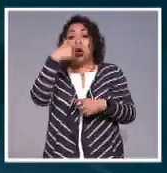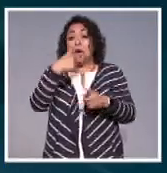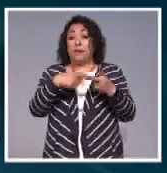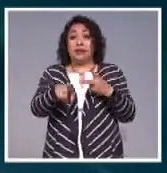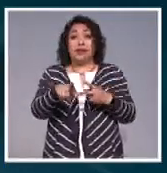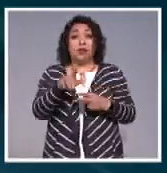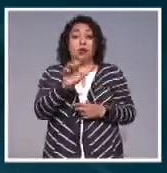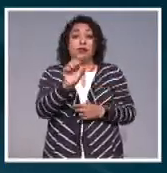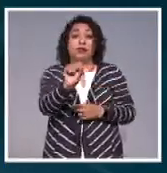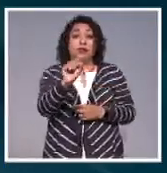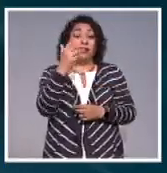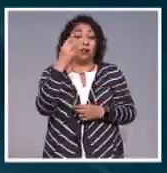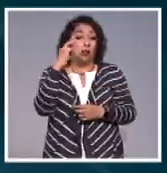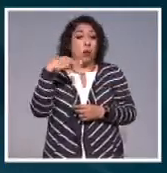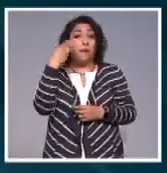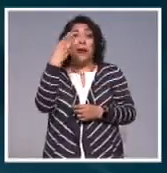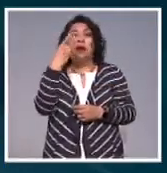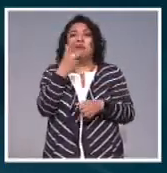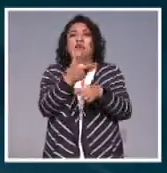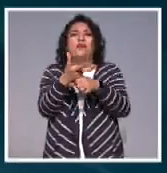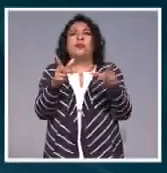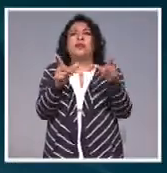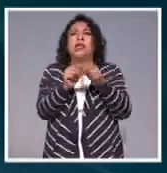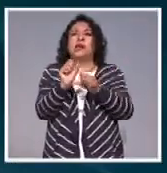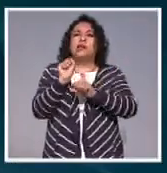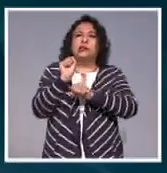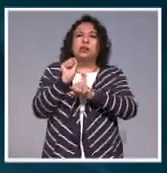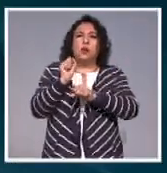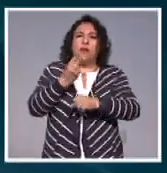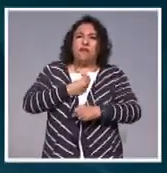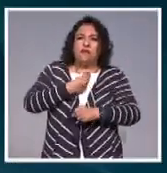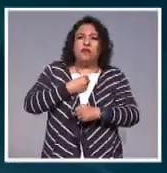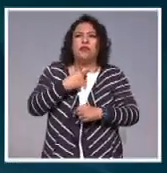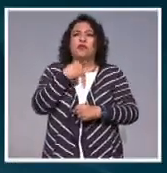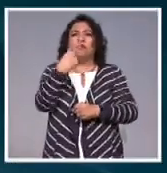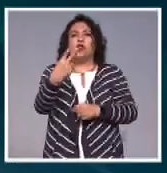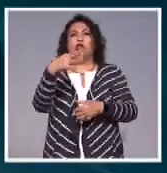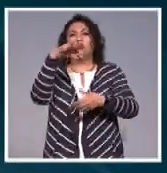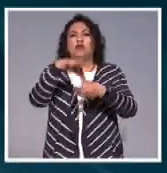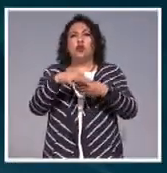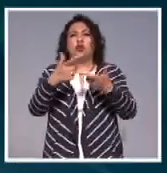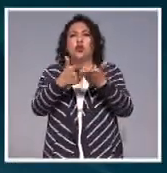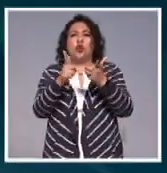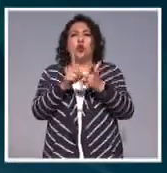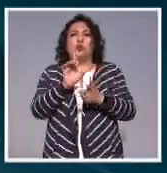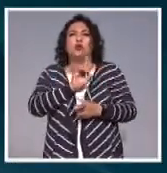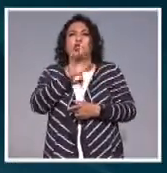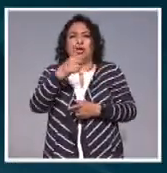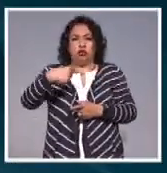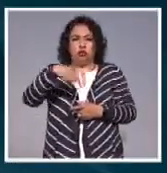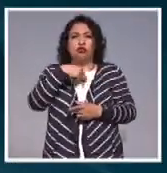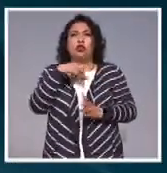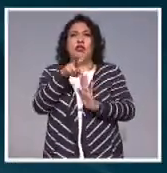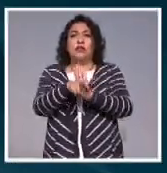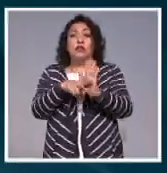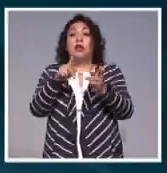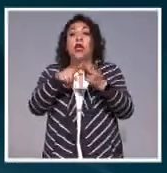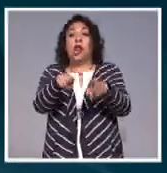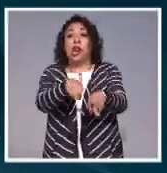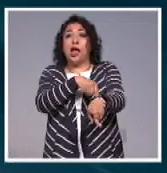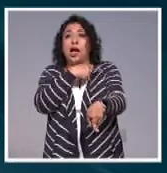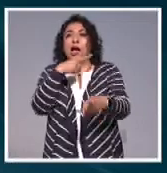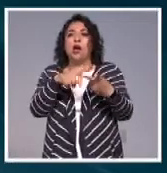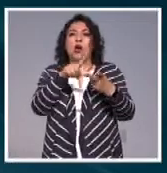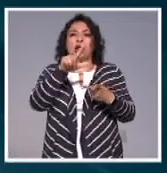este 5 de marzo con el corto Resistencia, Voz y Voto del colectivo chileno Nosotras Audiovisuales y el largometraje